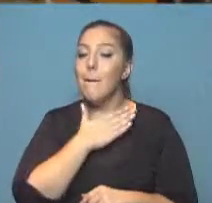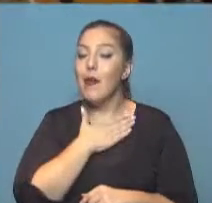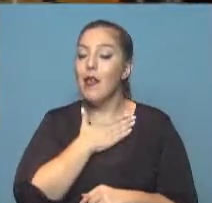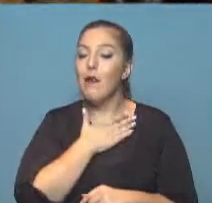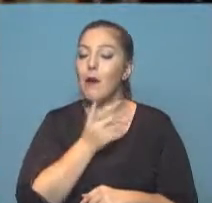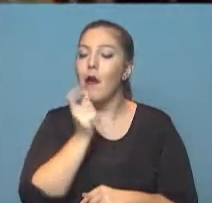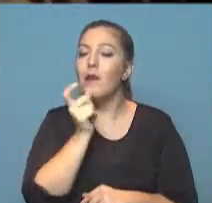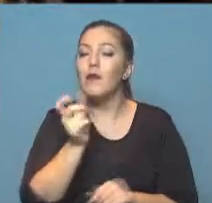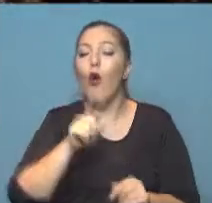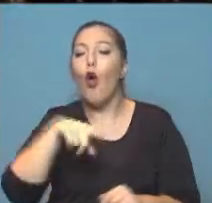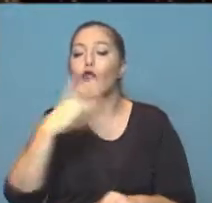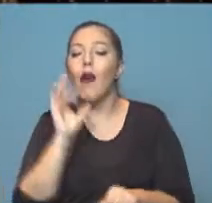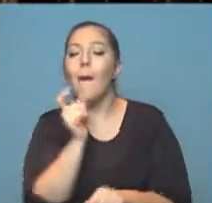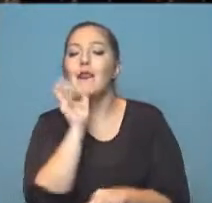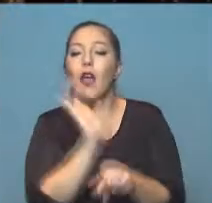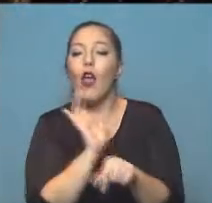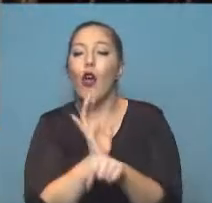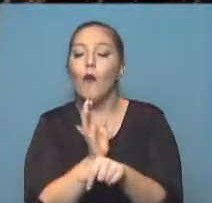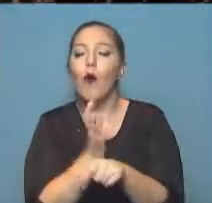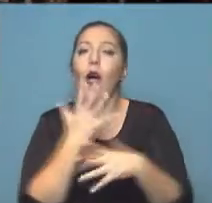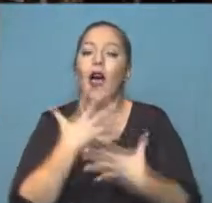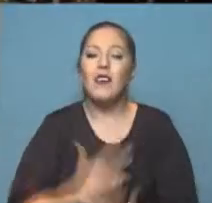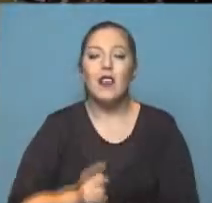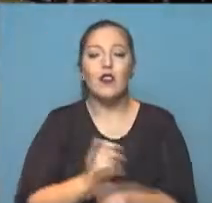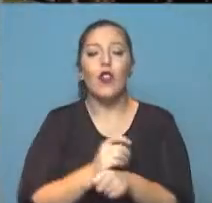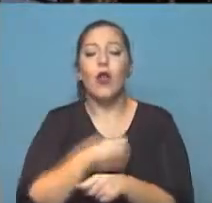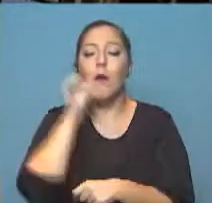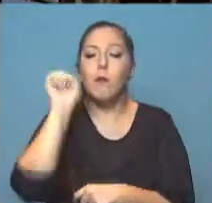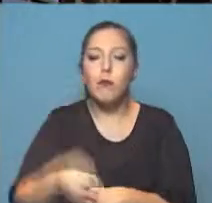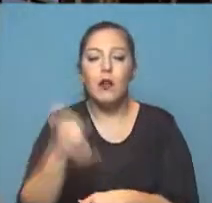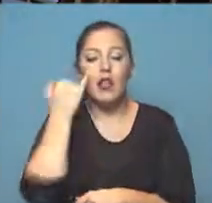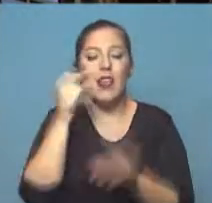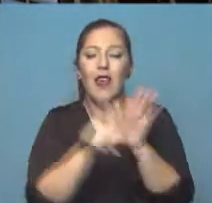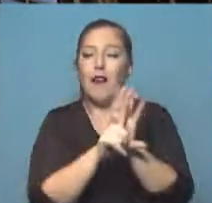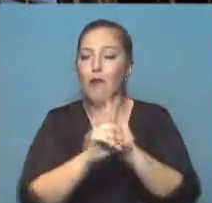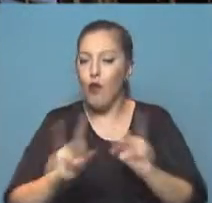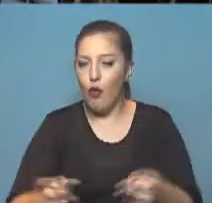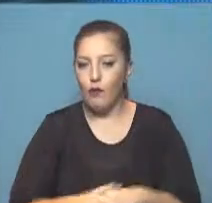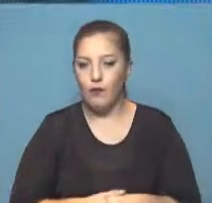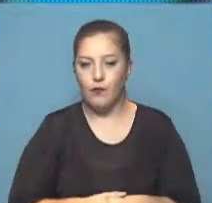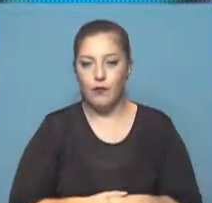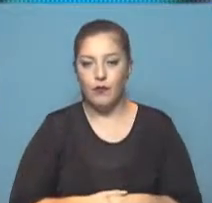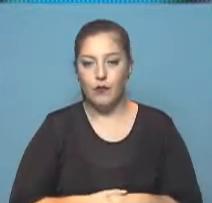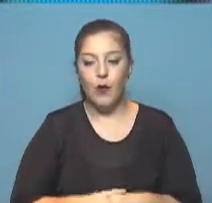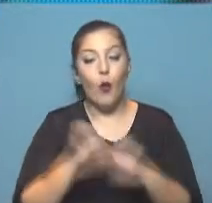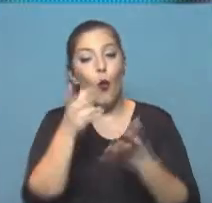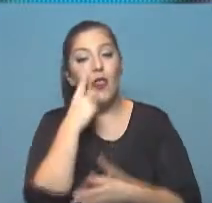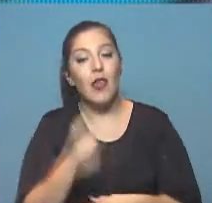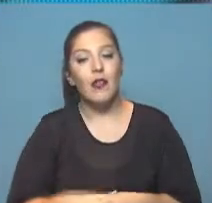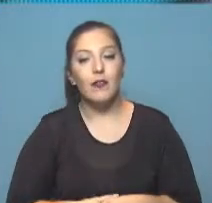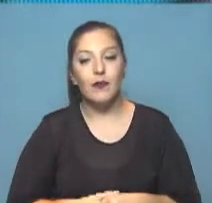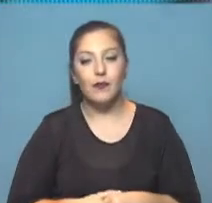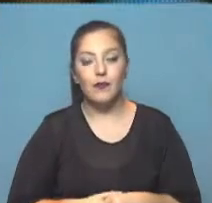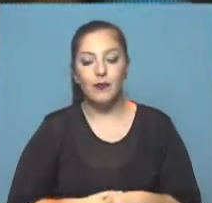es otro. Aquí es un mensaje de fatiga, de descrédito y de ilegitimidad. Natalia. Sí, buenos días,